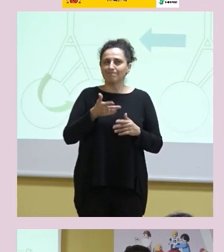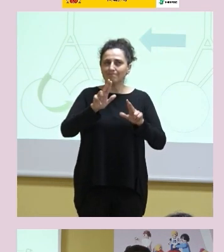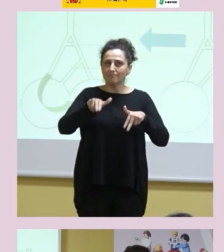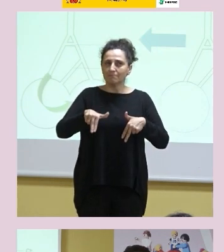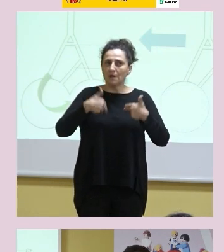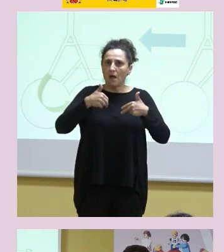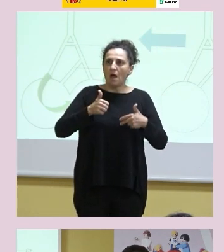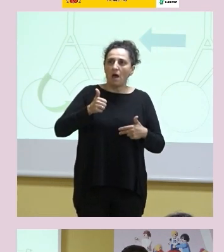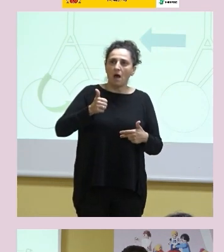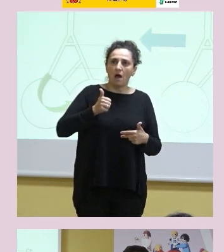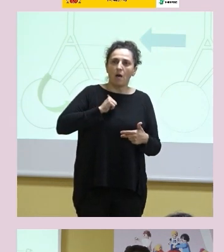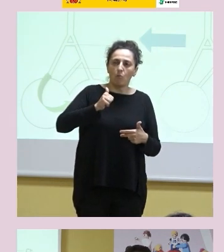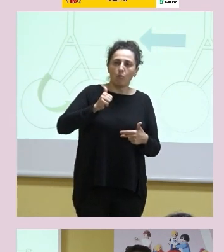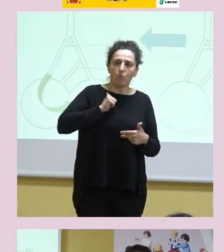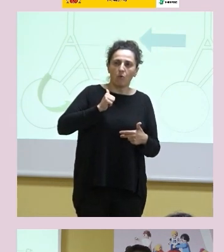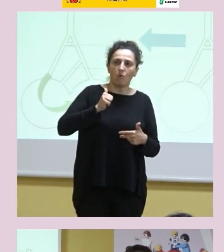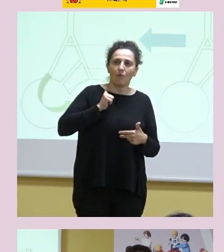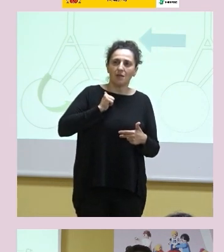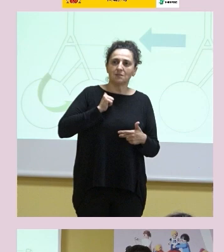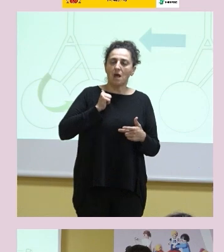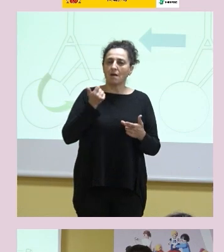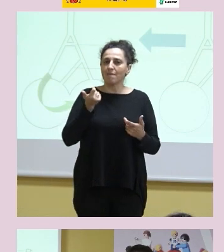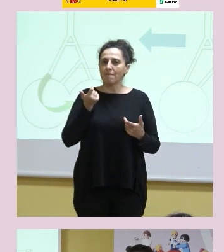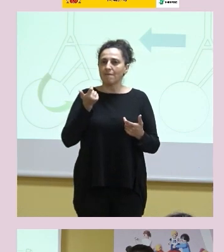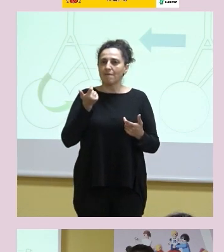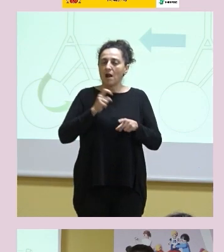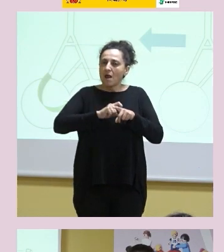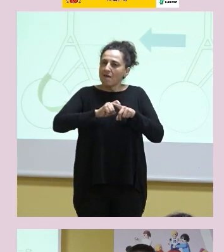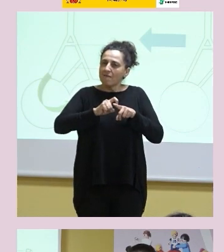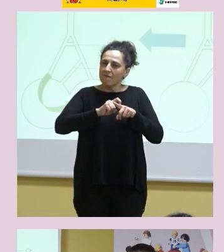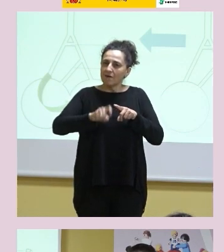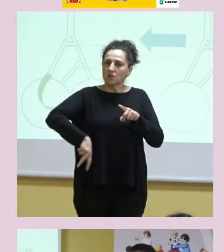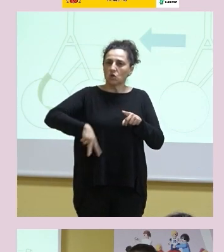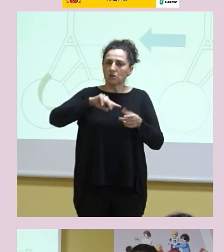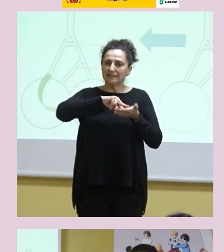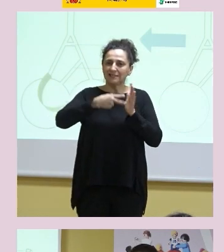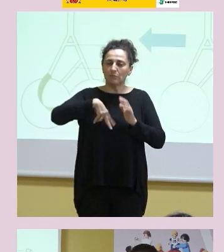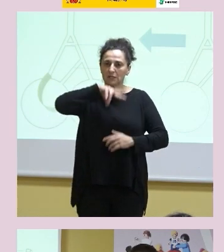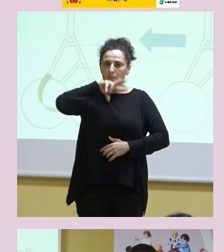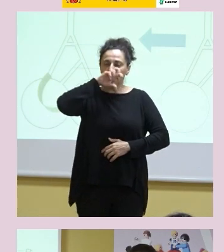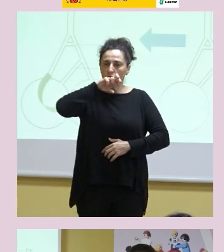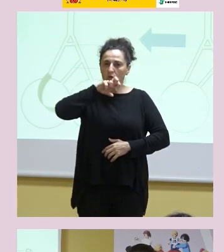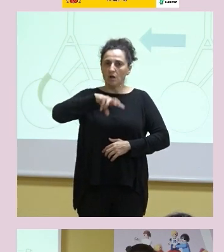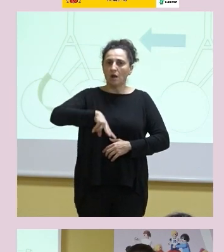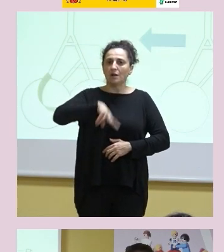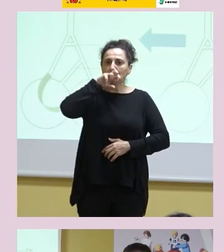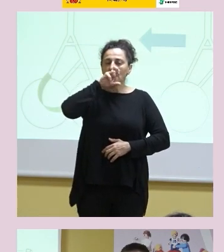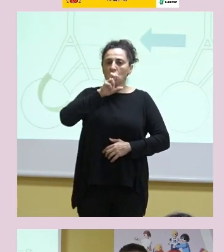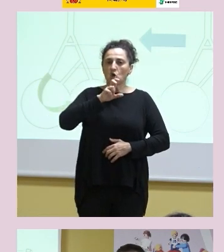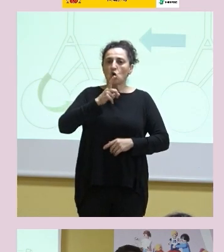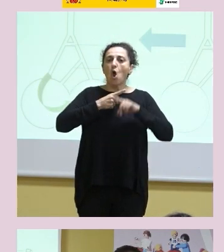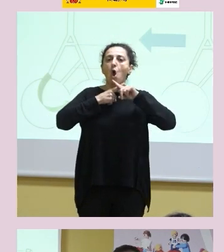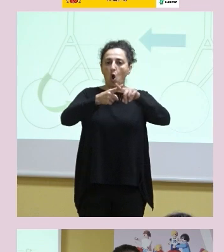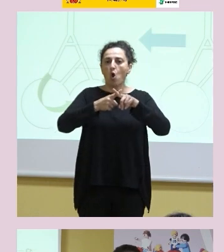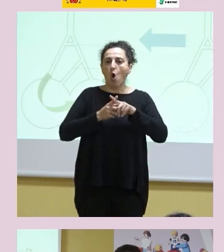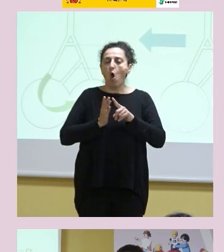de uno de los factores que tiene el sistema respiratorio nuestro, que es la respiración colateral. Creo que esto no se